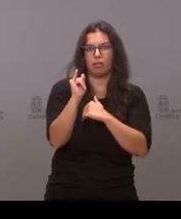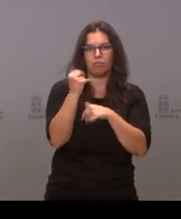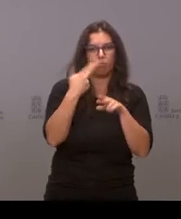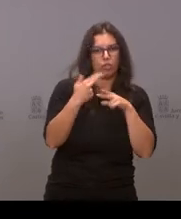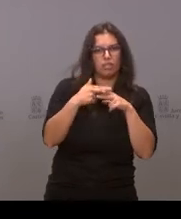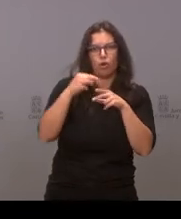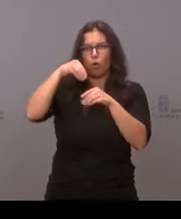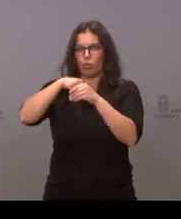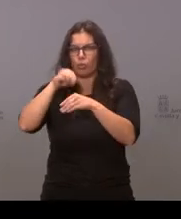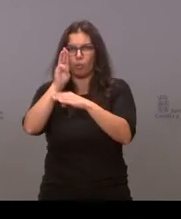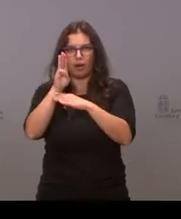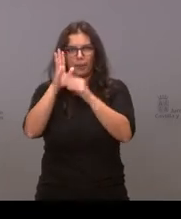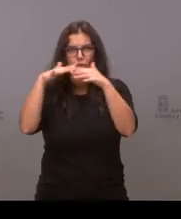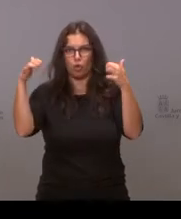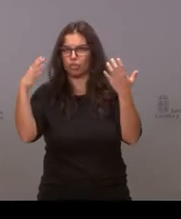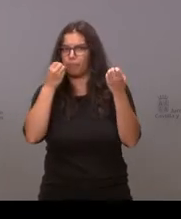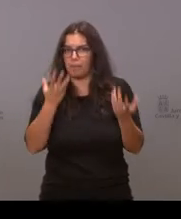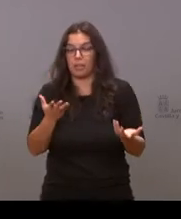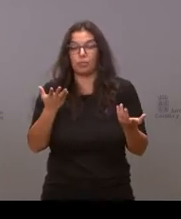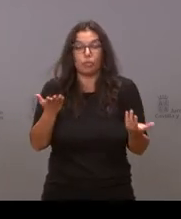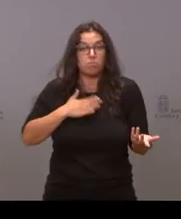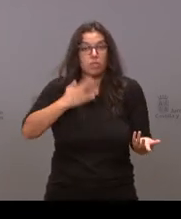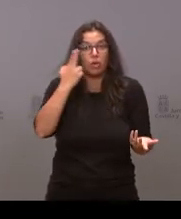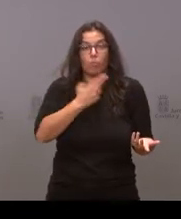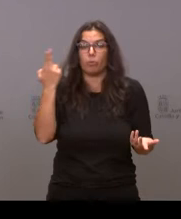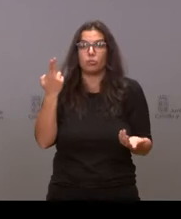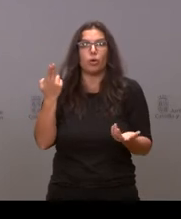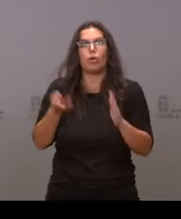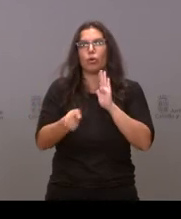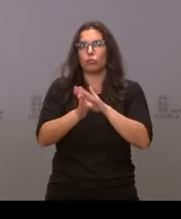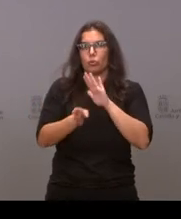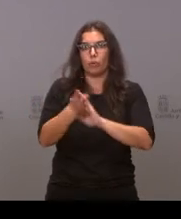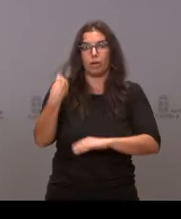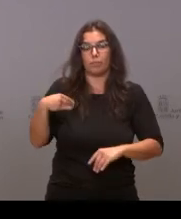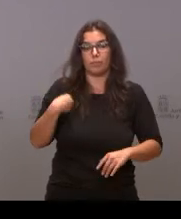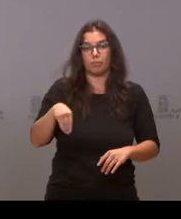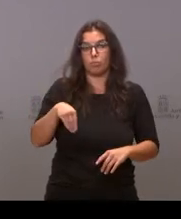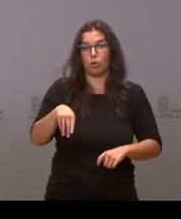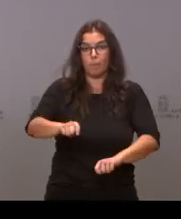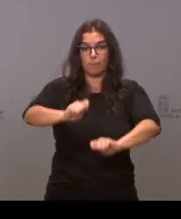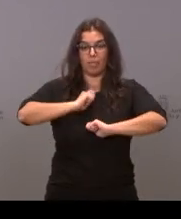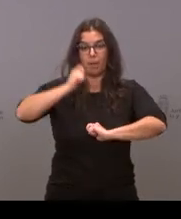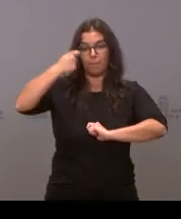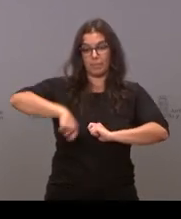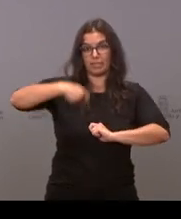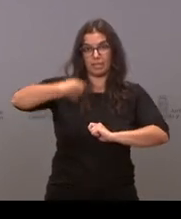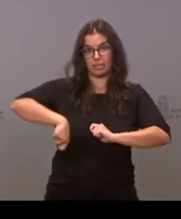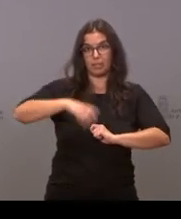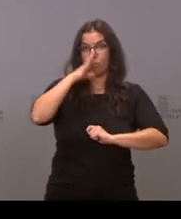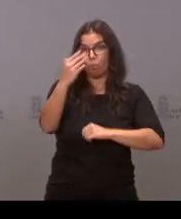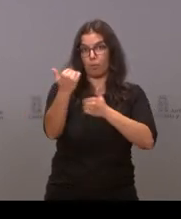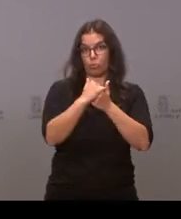mi compromiso por tanto es de seguir cumpliendo el mandato que tengo del pueblo de castilla y león'